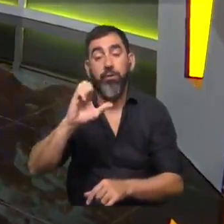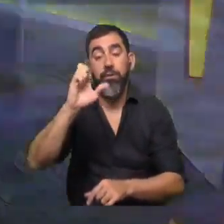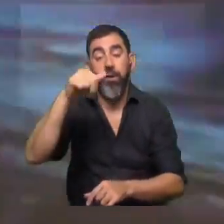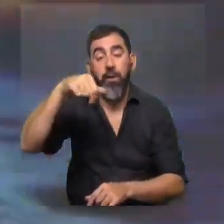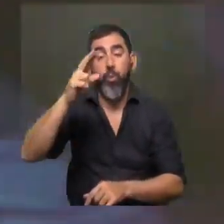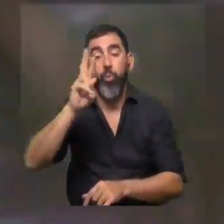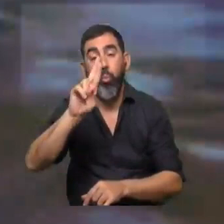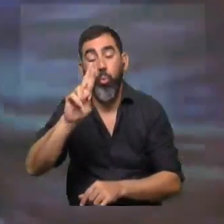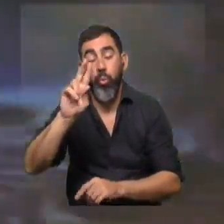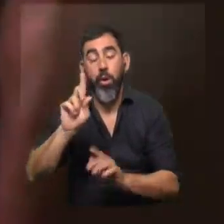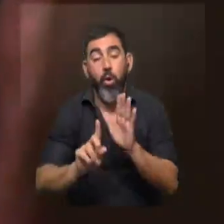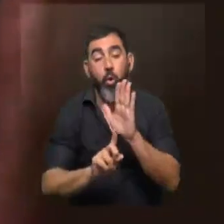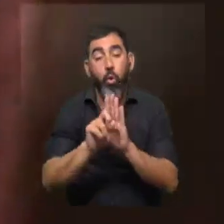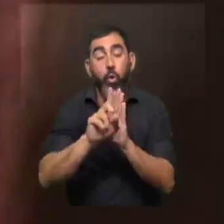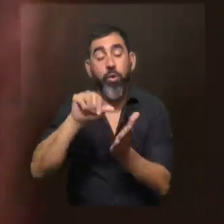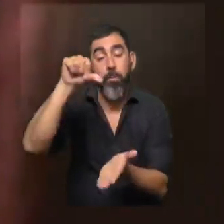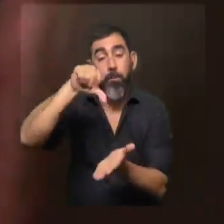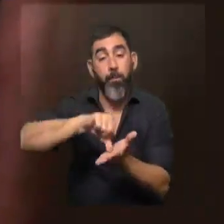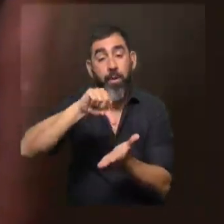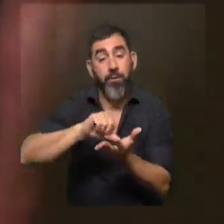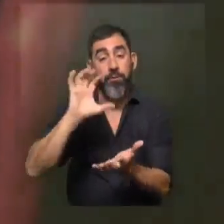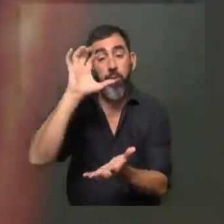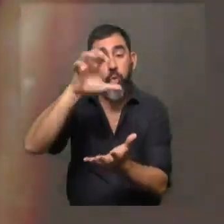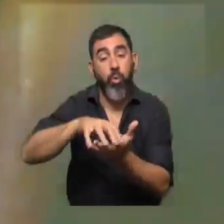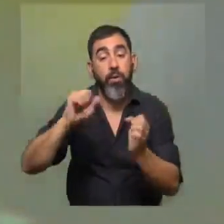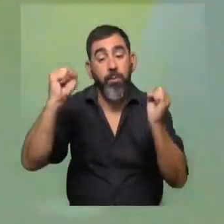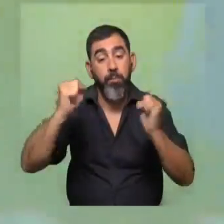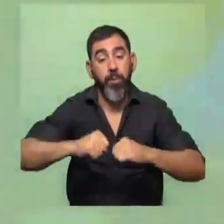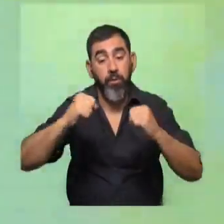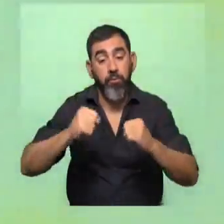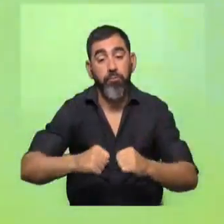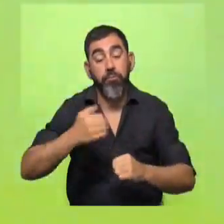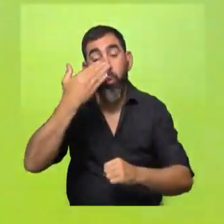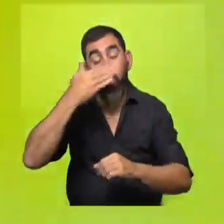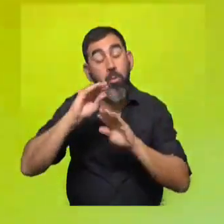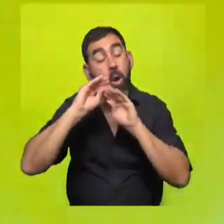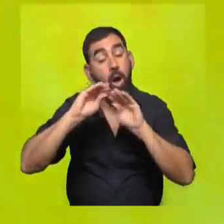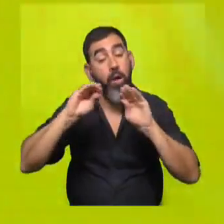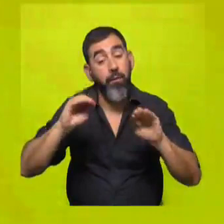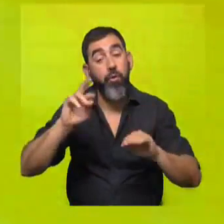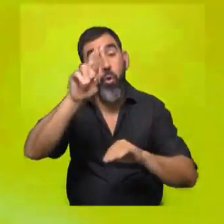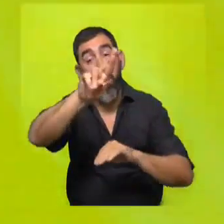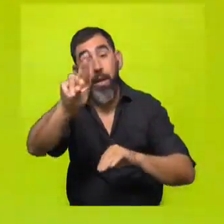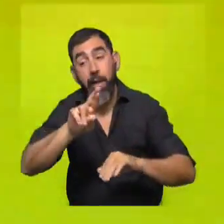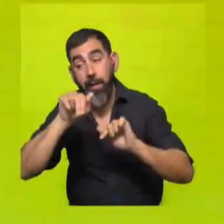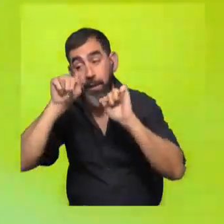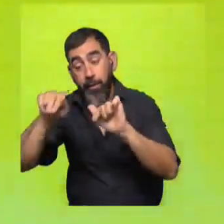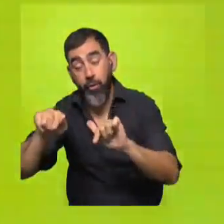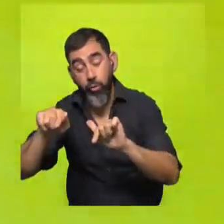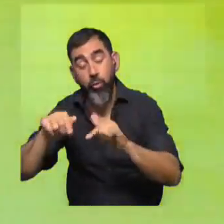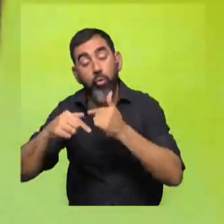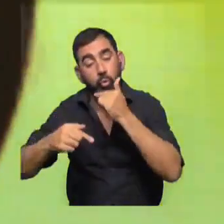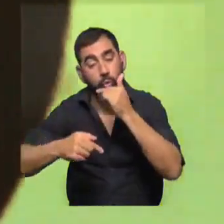Norte de nuestro país, en este caso con la sede Paysandú. Y esa última advertencia, ¿no? El río Queguay que sigue